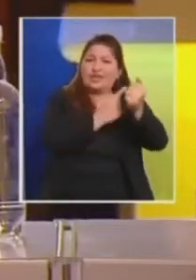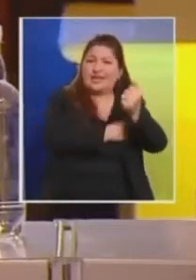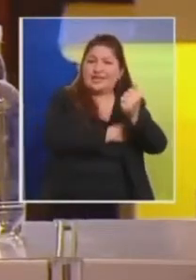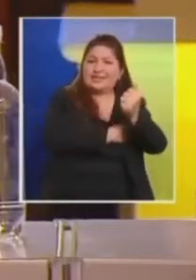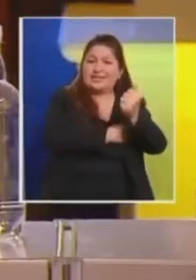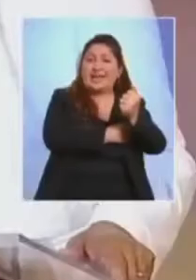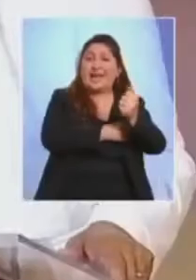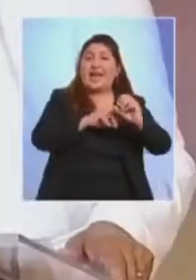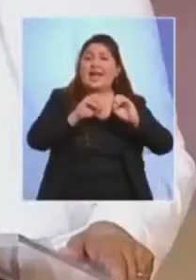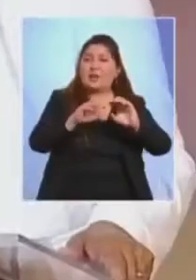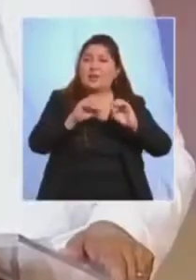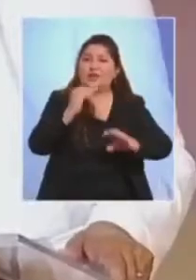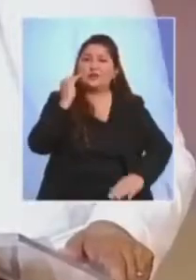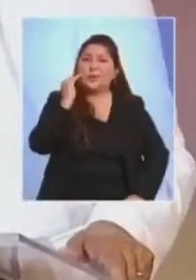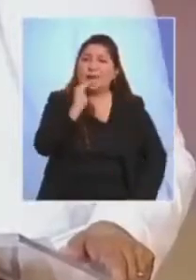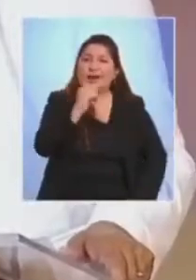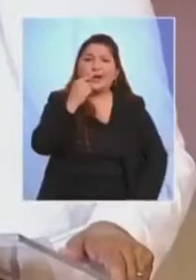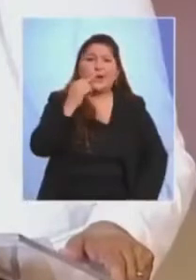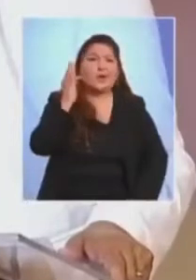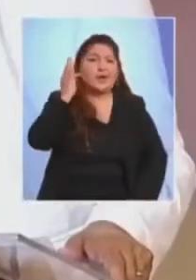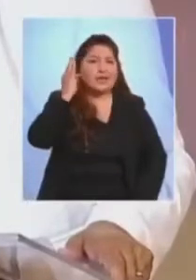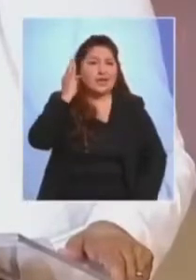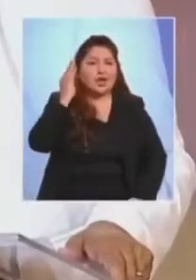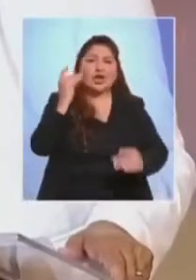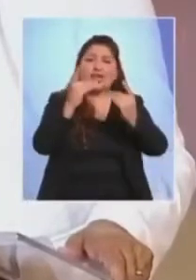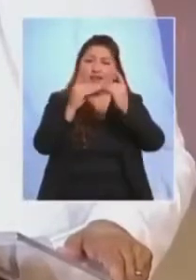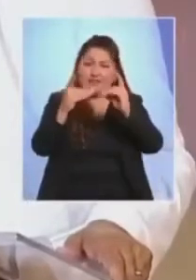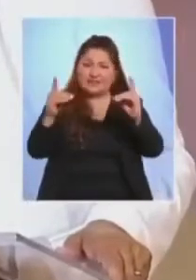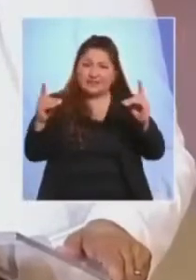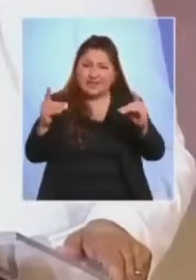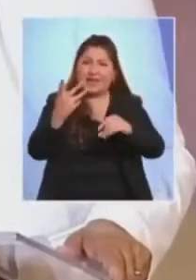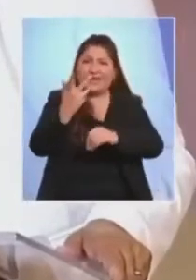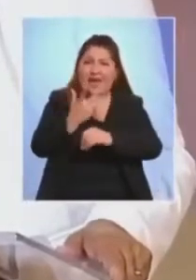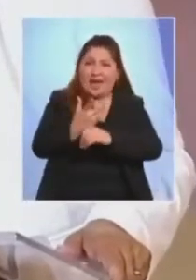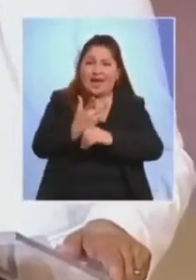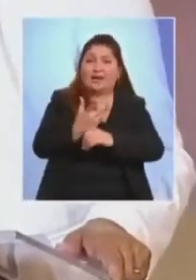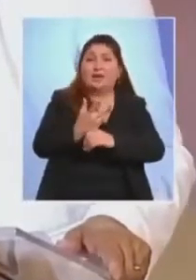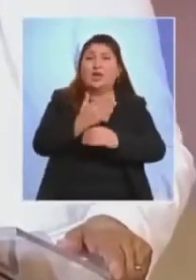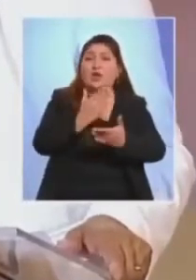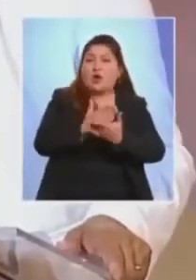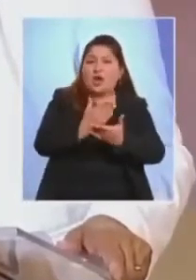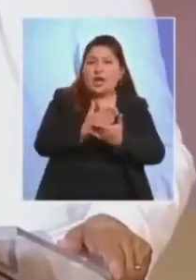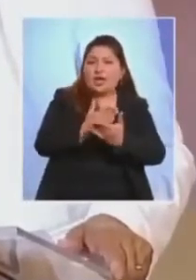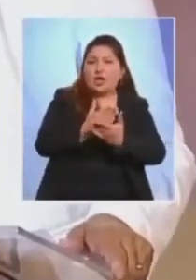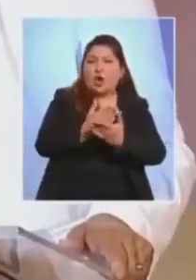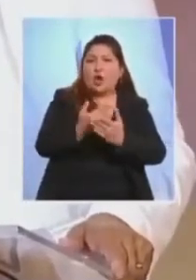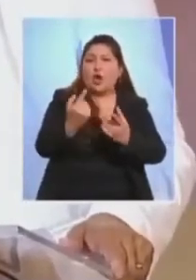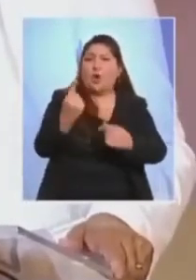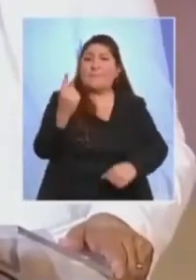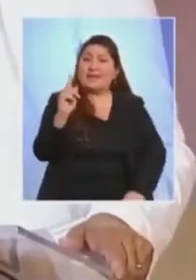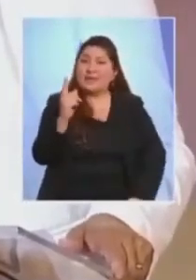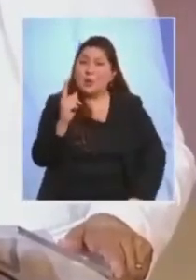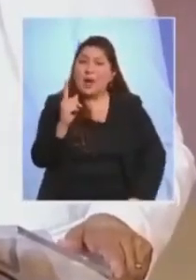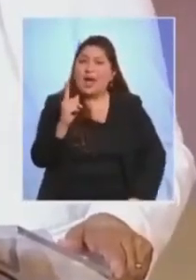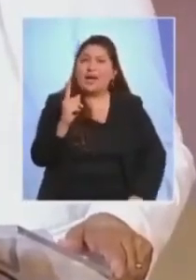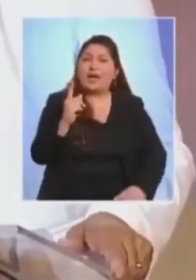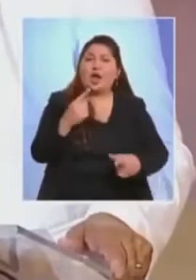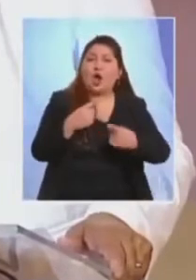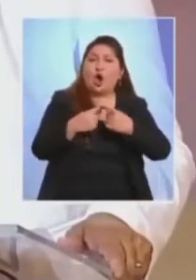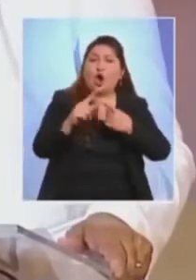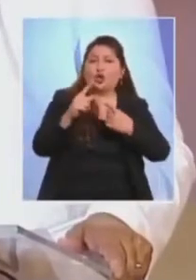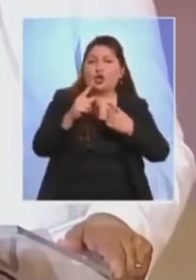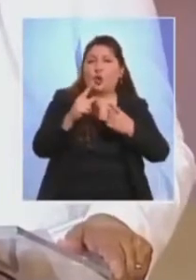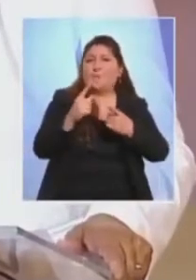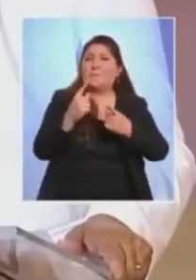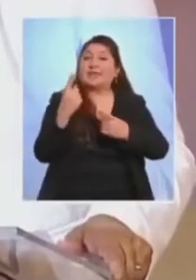para niños y niñas? Con la diversidad que existe hoy día, tenemos colegios particulares, particulares subvencionados,